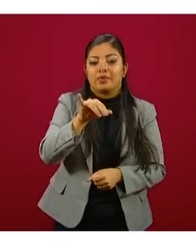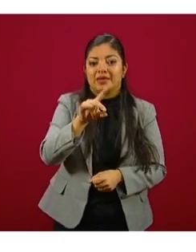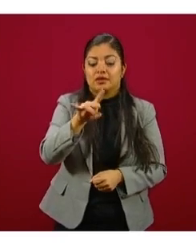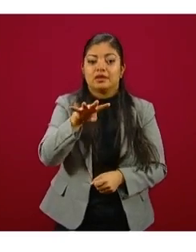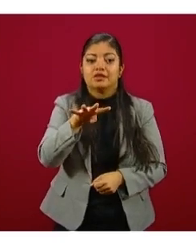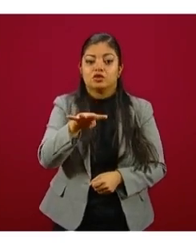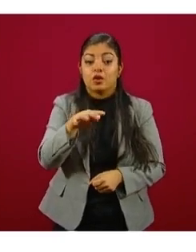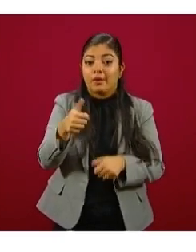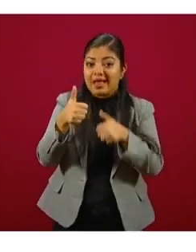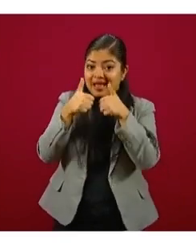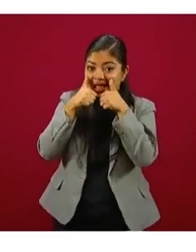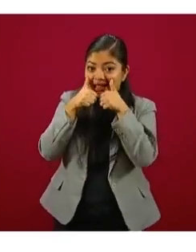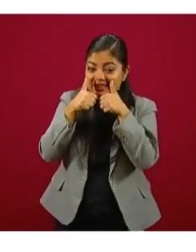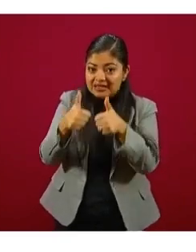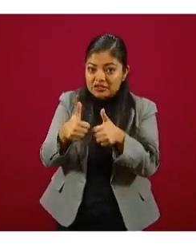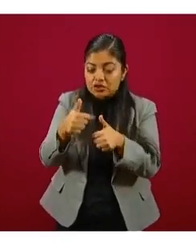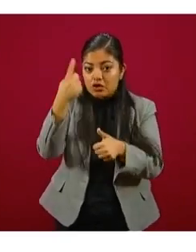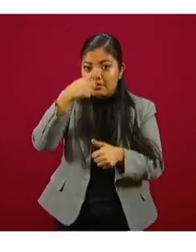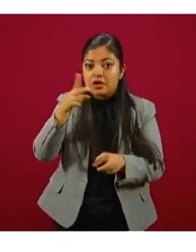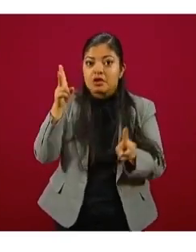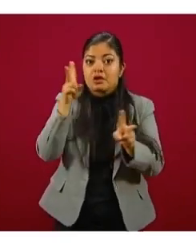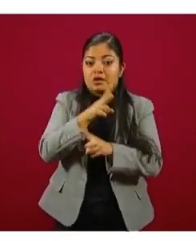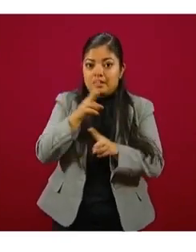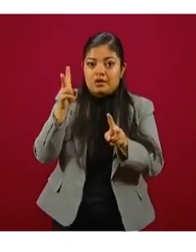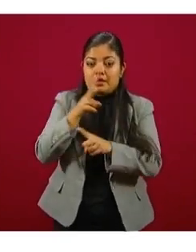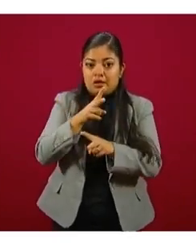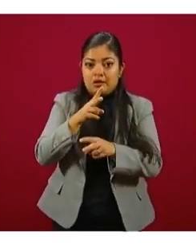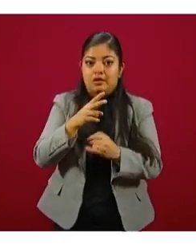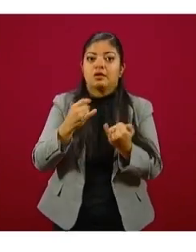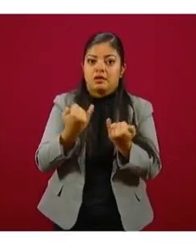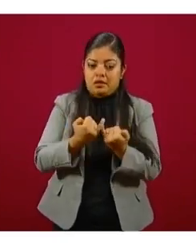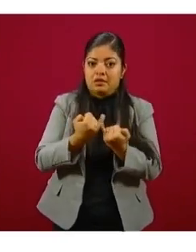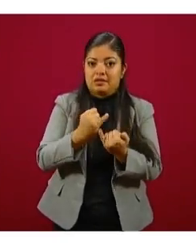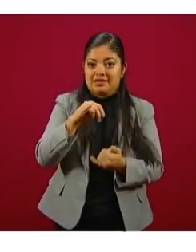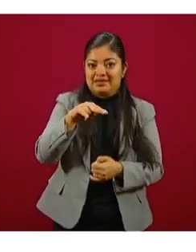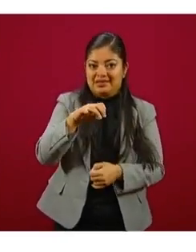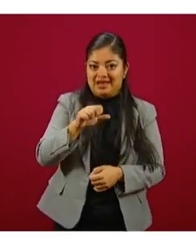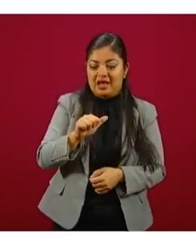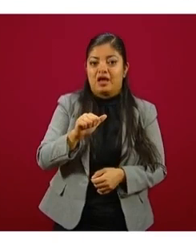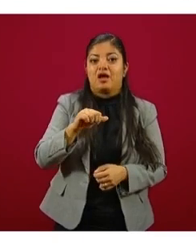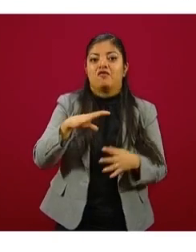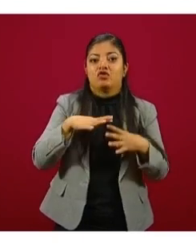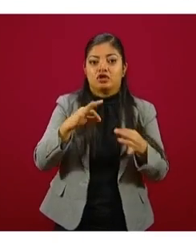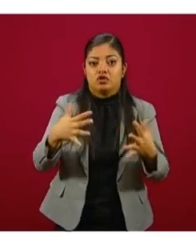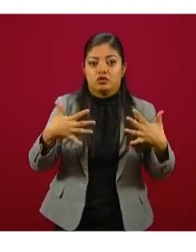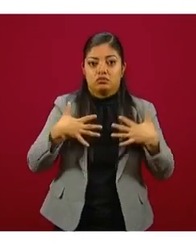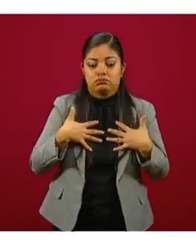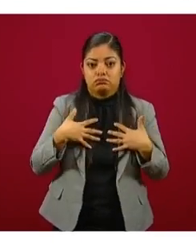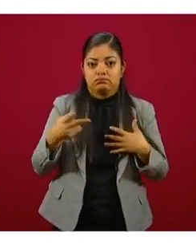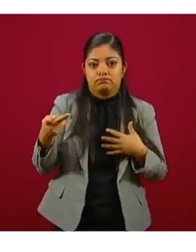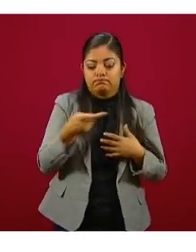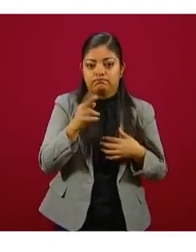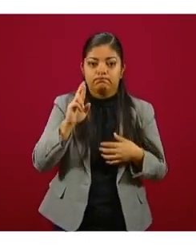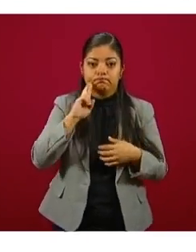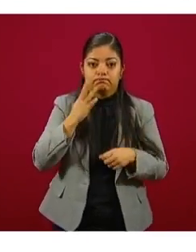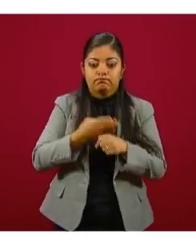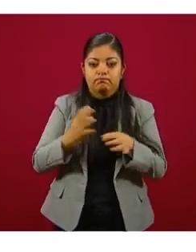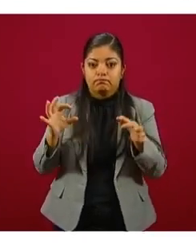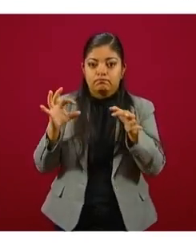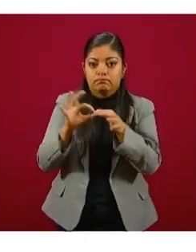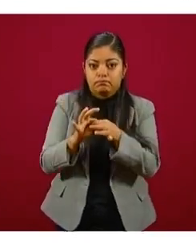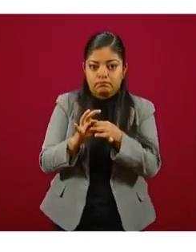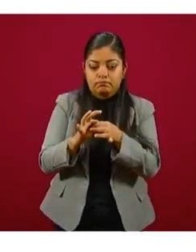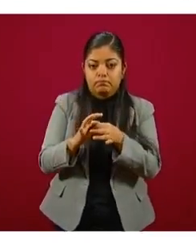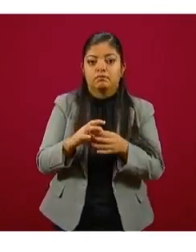de atención respiratoria. Tanto el INER como la Fundación Teletón somos los formadores de los